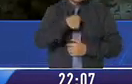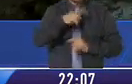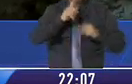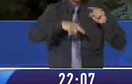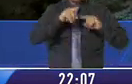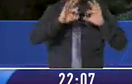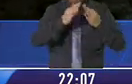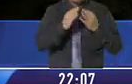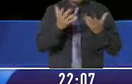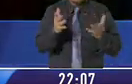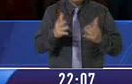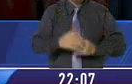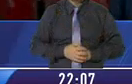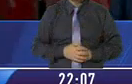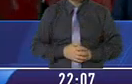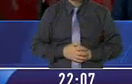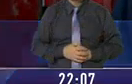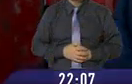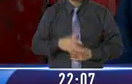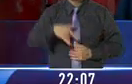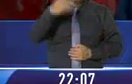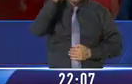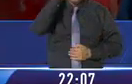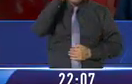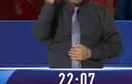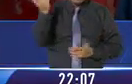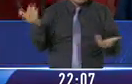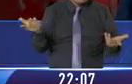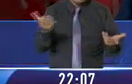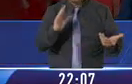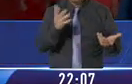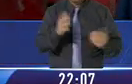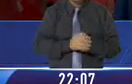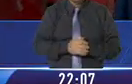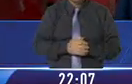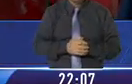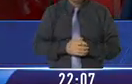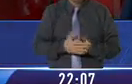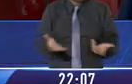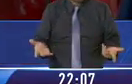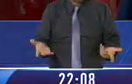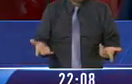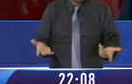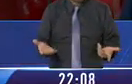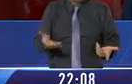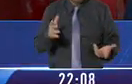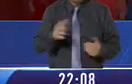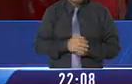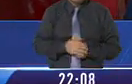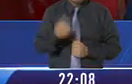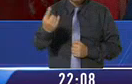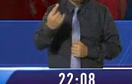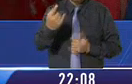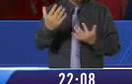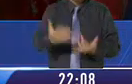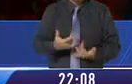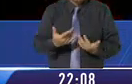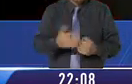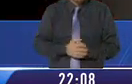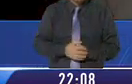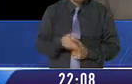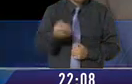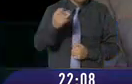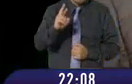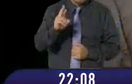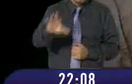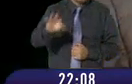a sus seres queridos. Con mucha angustia, porque no sabemos nada. No sabemos nada, solo estamos a la espera de que lo encuentren.